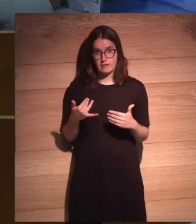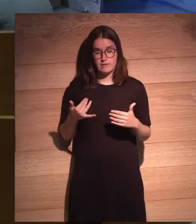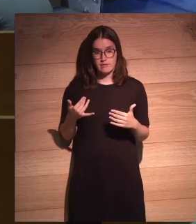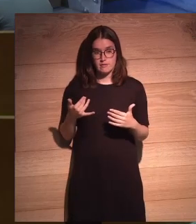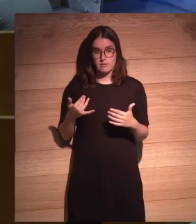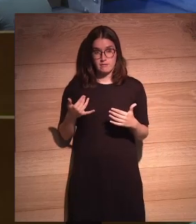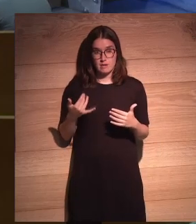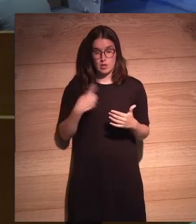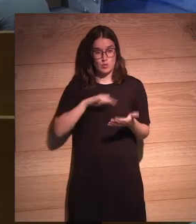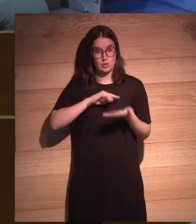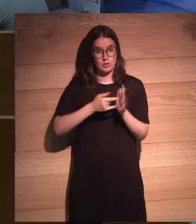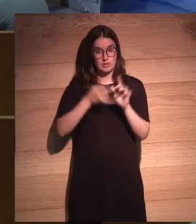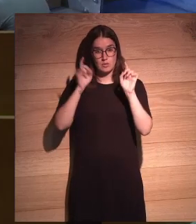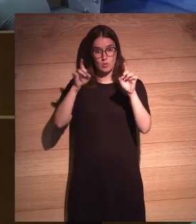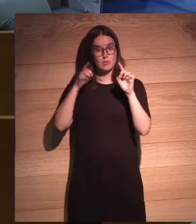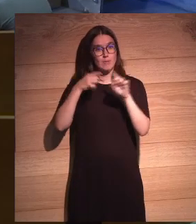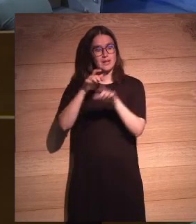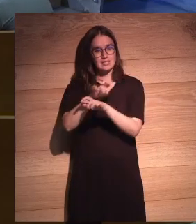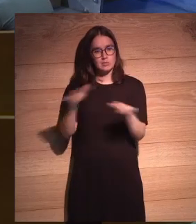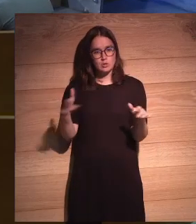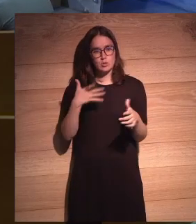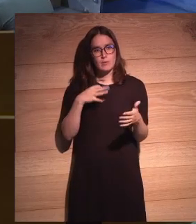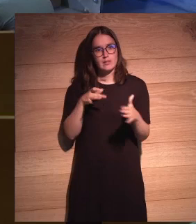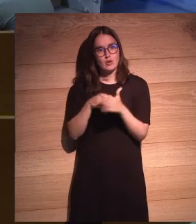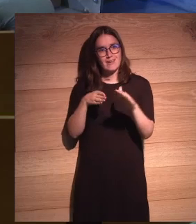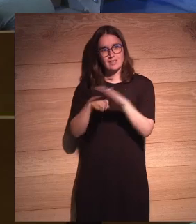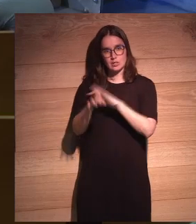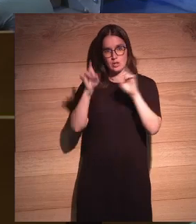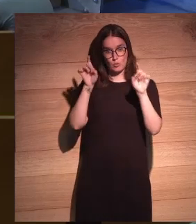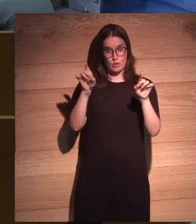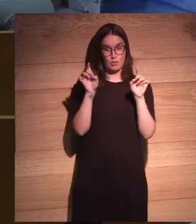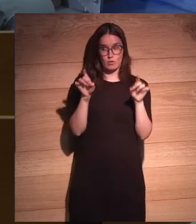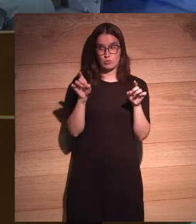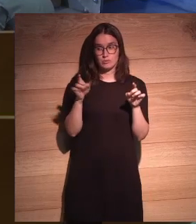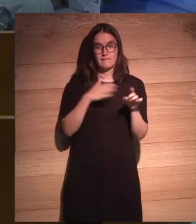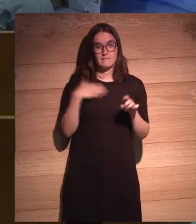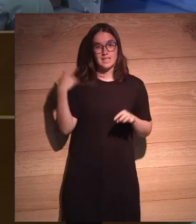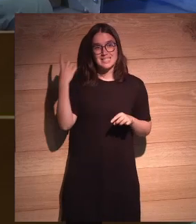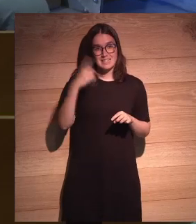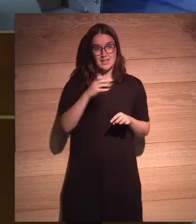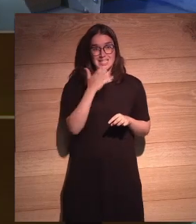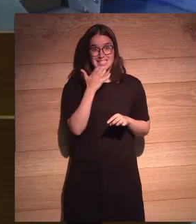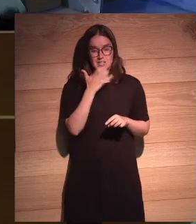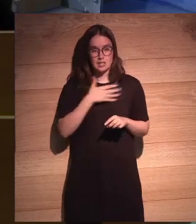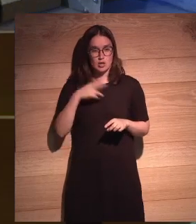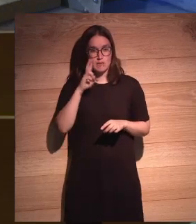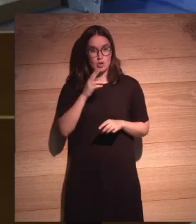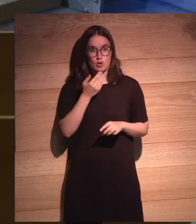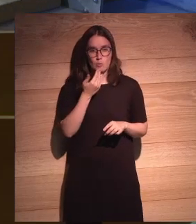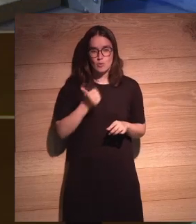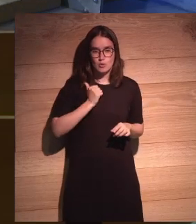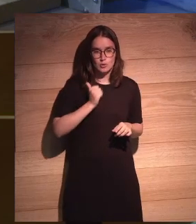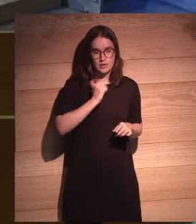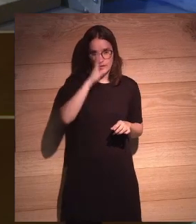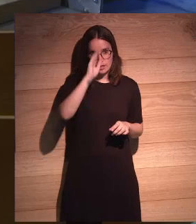imparten metodologías en nuestro sistema educativo para que estas personas puedan tener acceso a la educación. Quisiera saber si quiero verlo como una oportunidad,